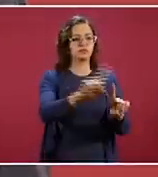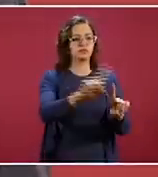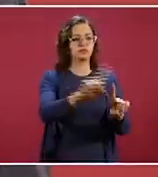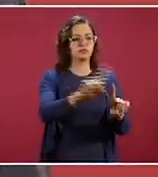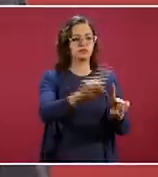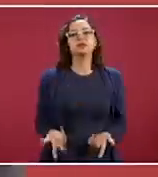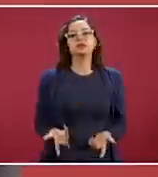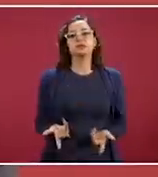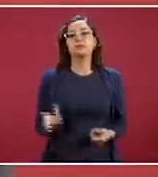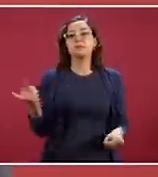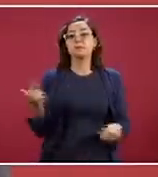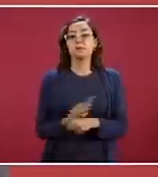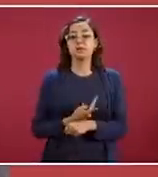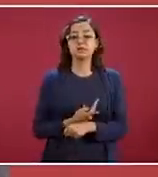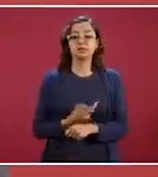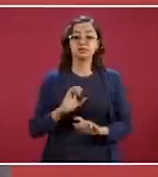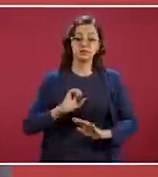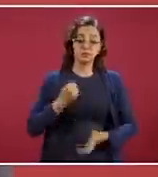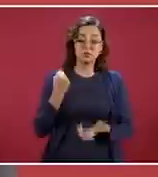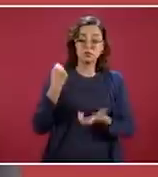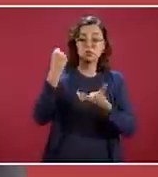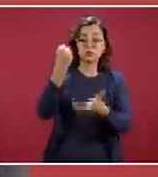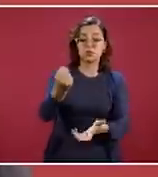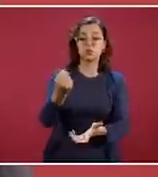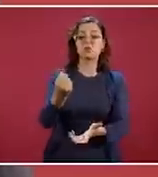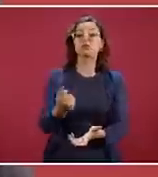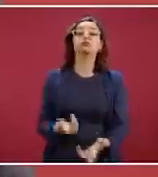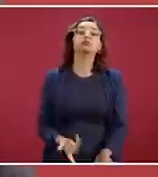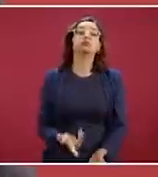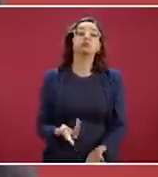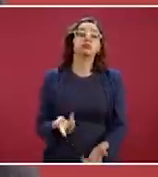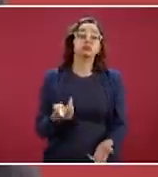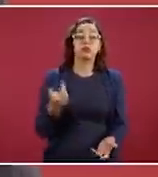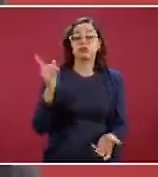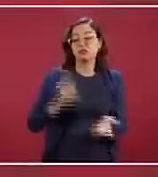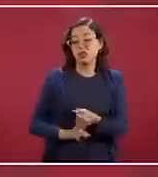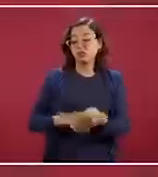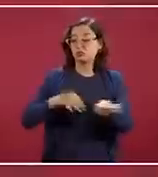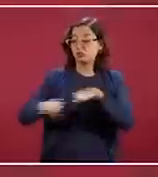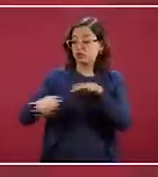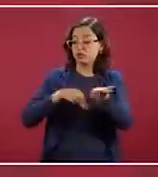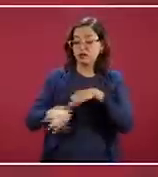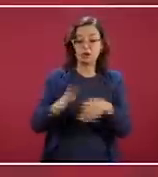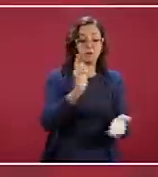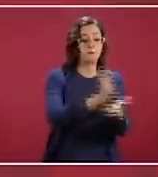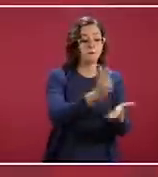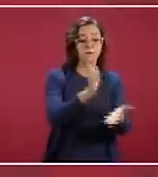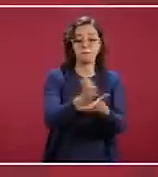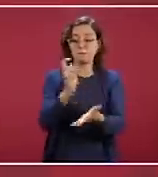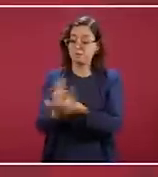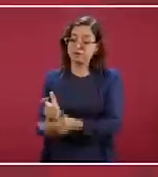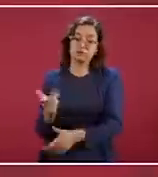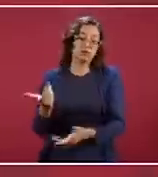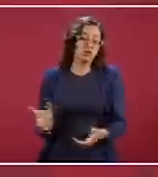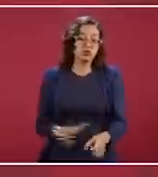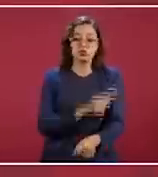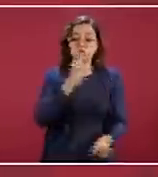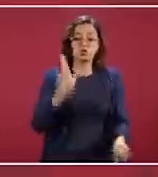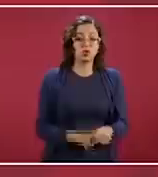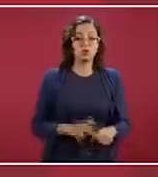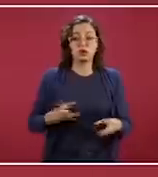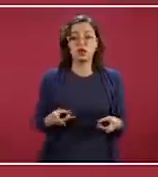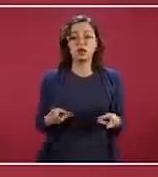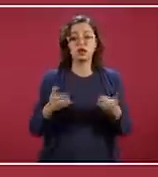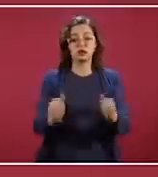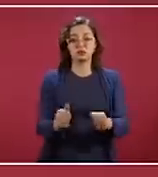pues la mayor parte del presupuesto es para pagar nómina, lo que se llama gasto corriente, y